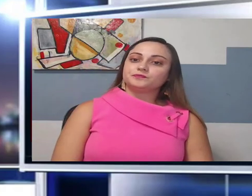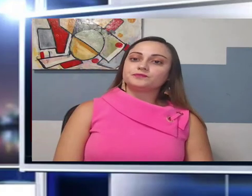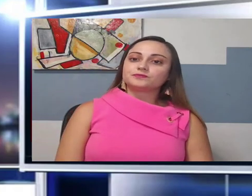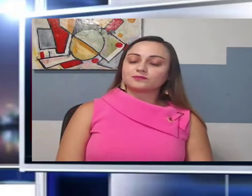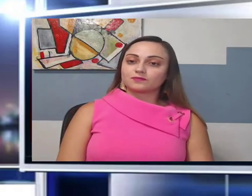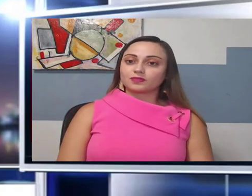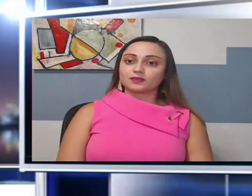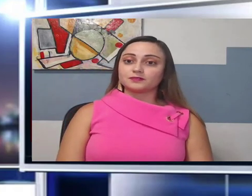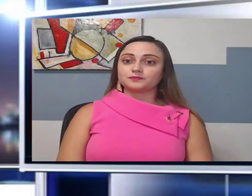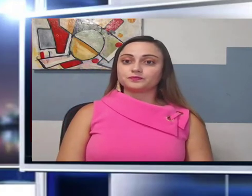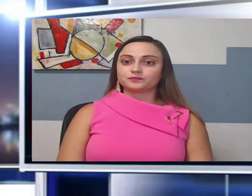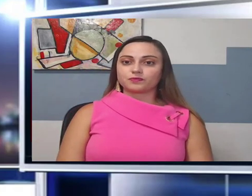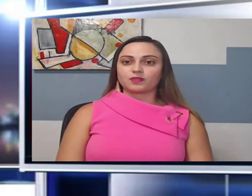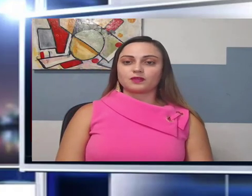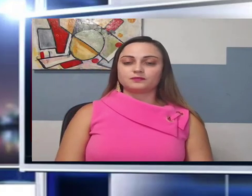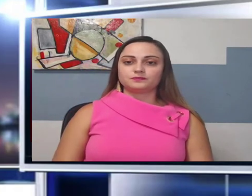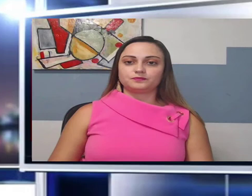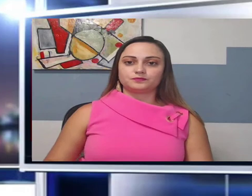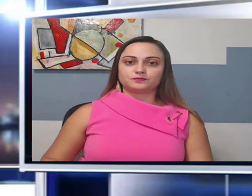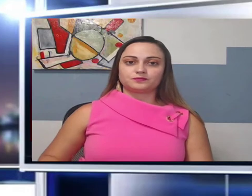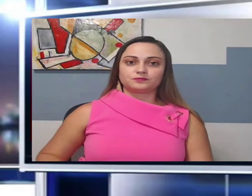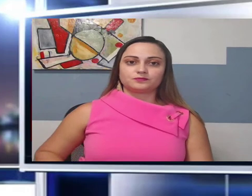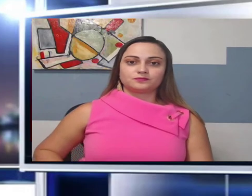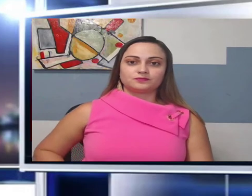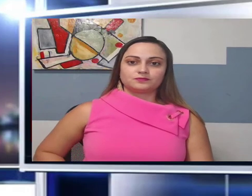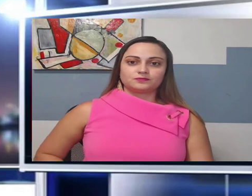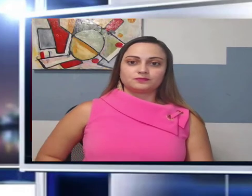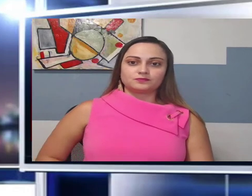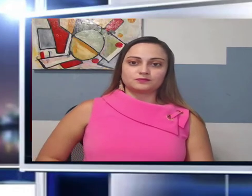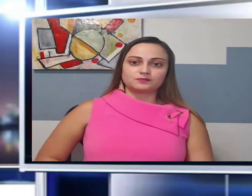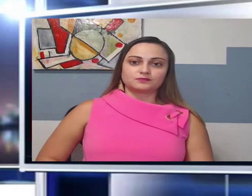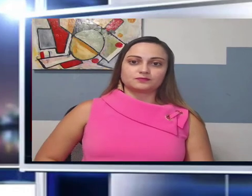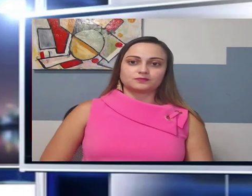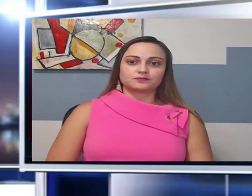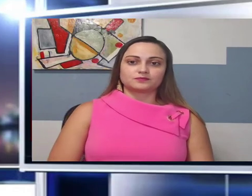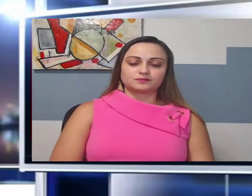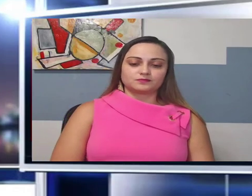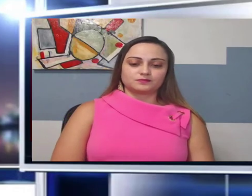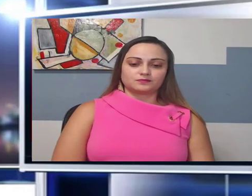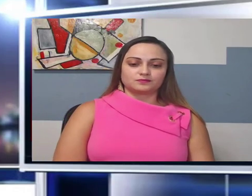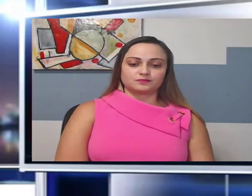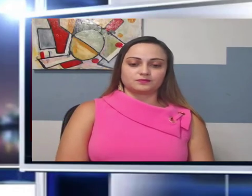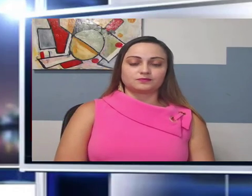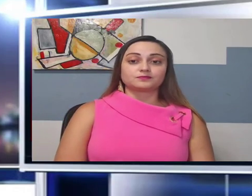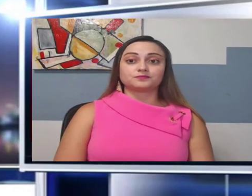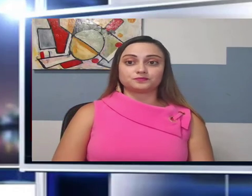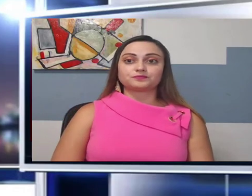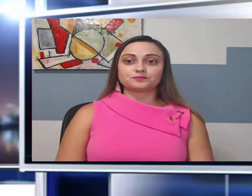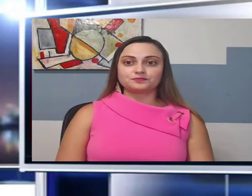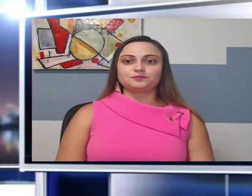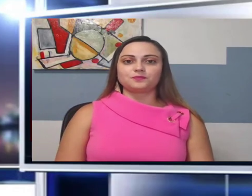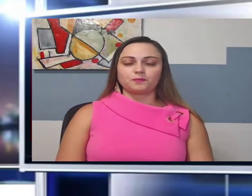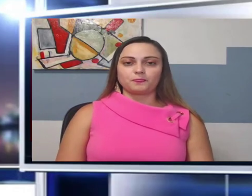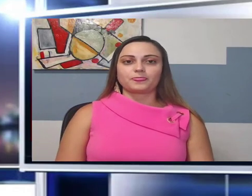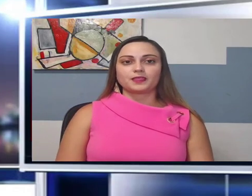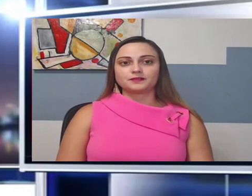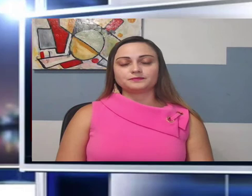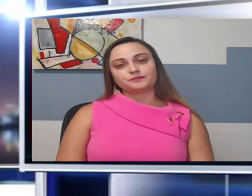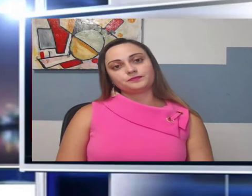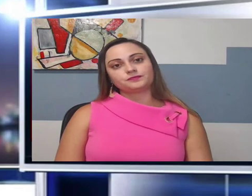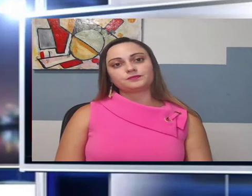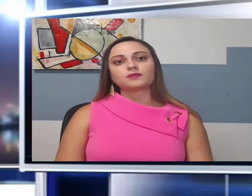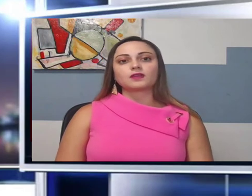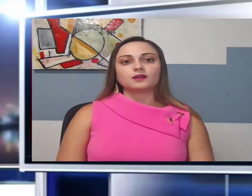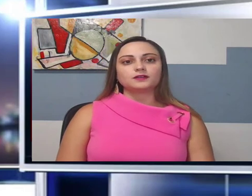clientela y bueno, hoy por hoy somos uno de los de los top 1% vendiendo casas en Las Vegas pero definitivamente